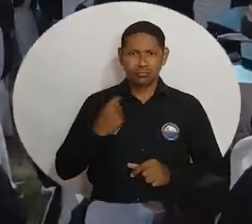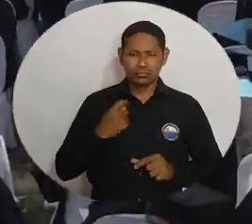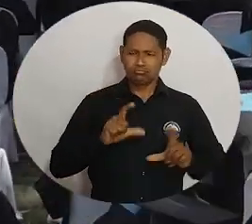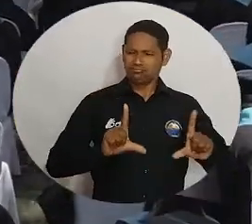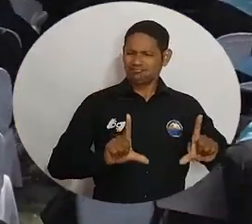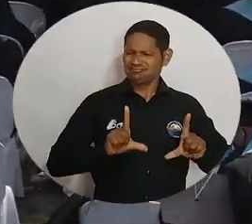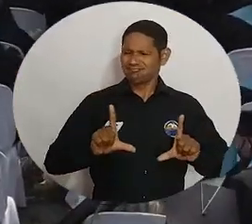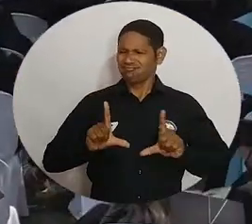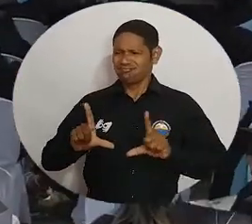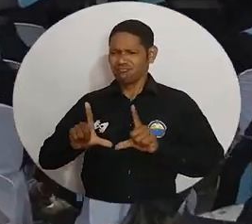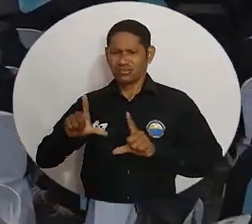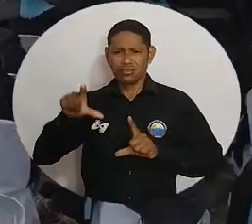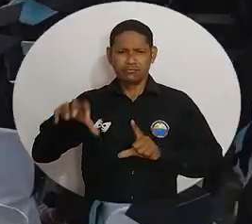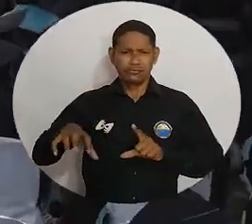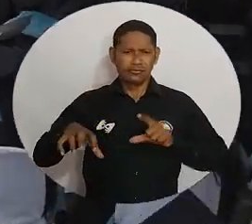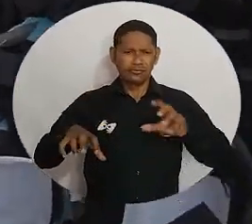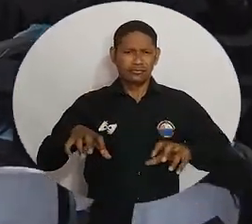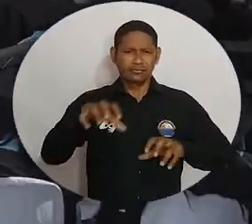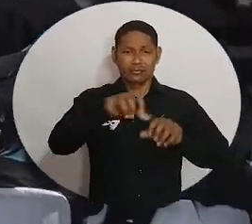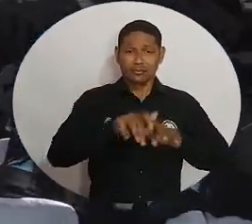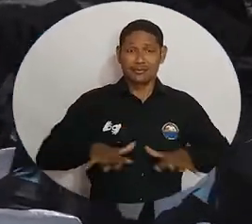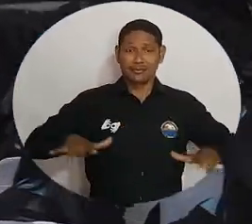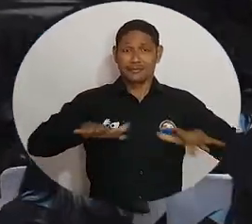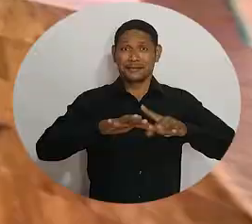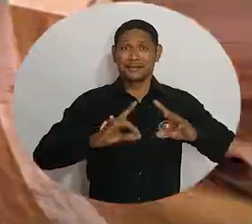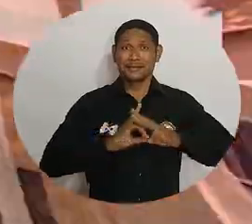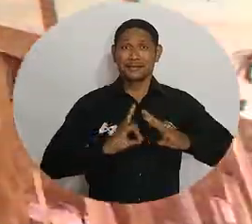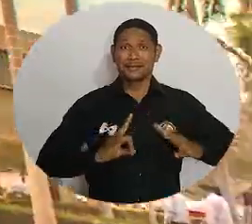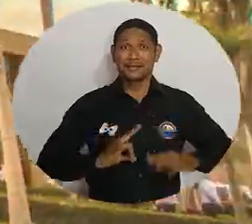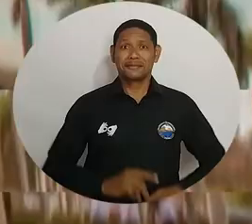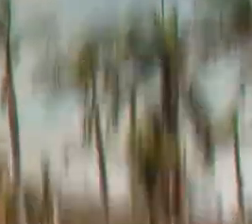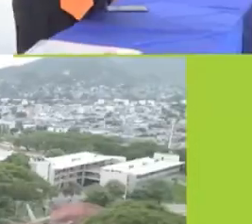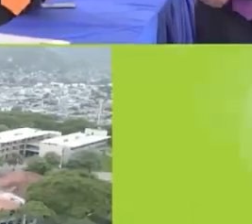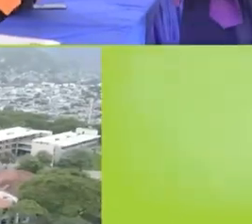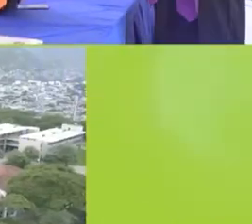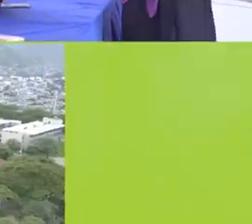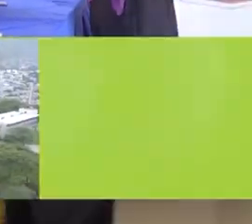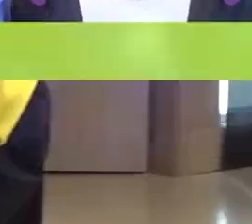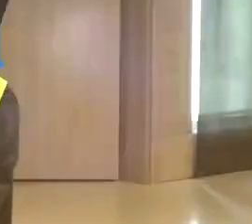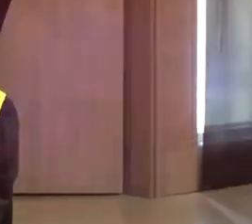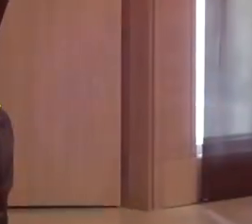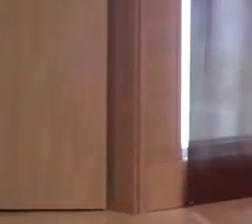se llevaron a cabo de manera simultánea en el campus.